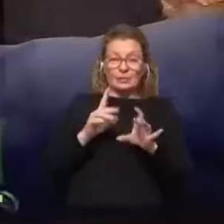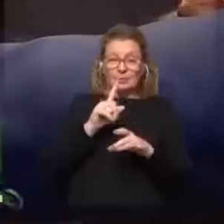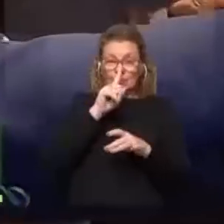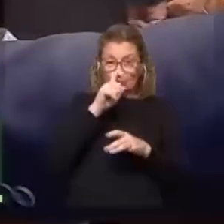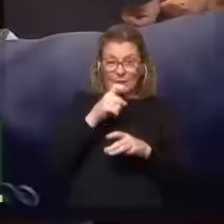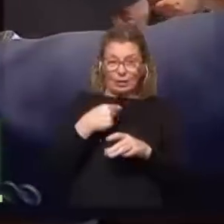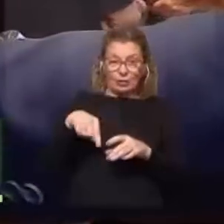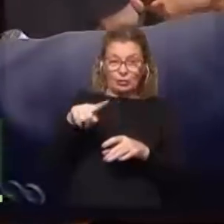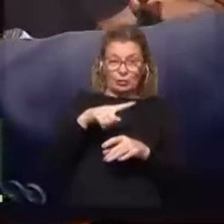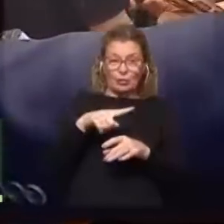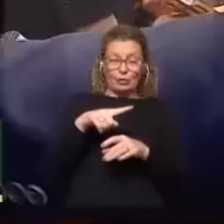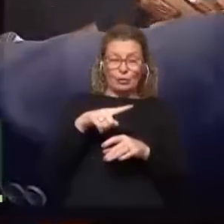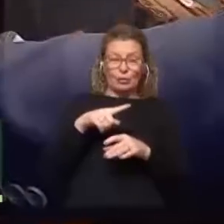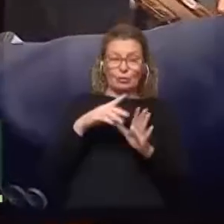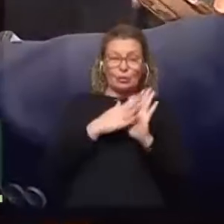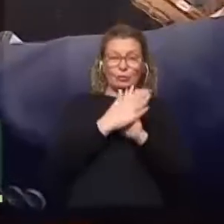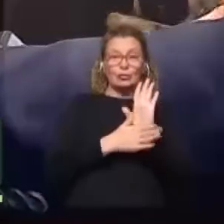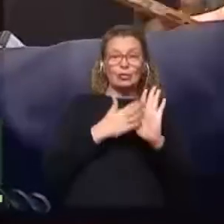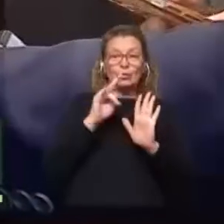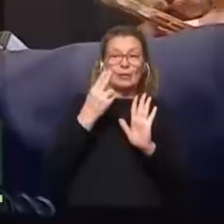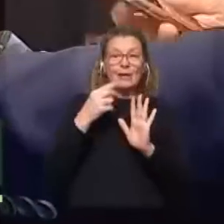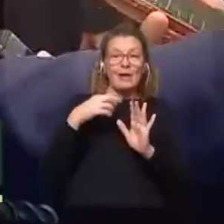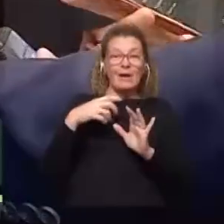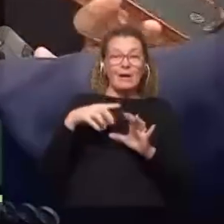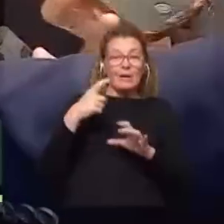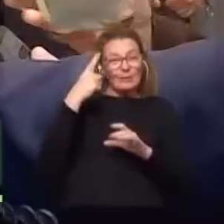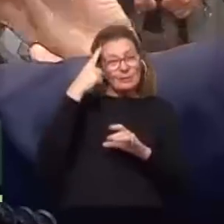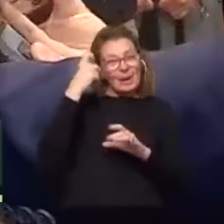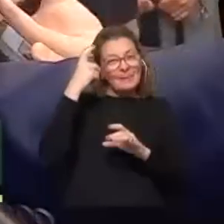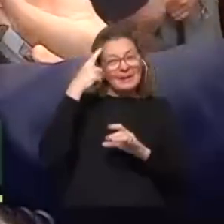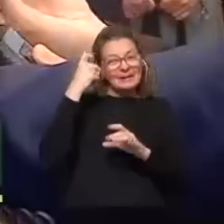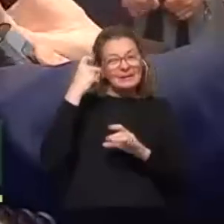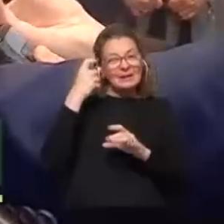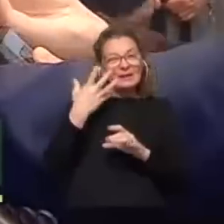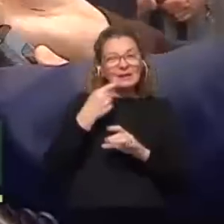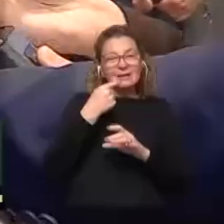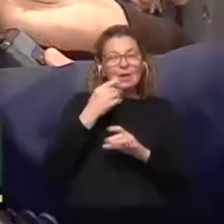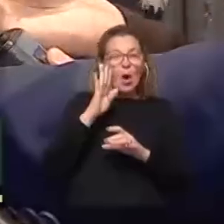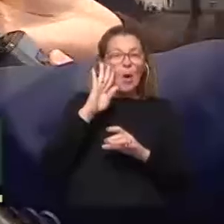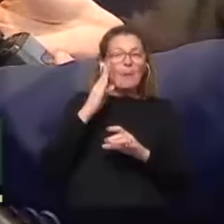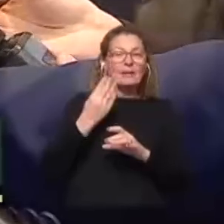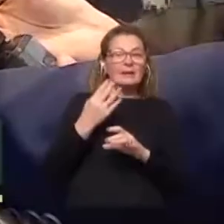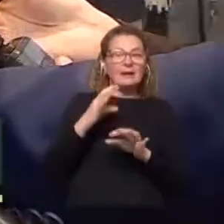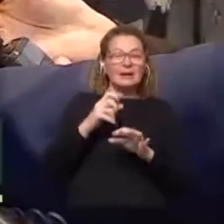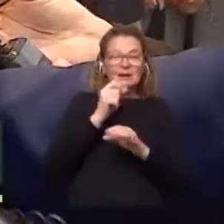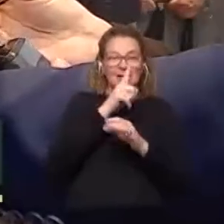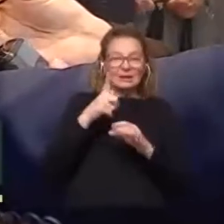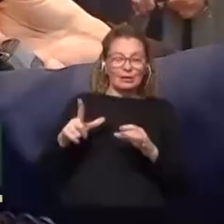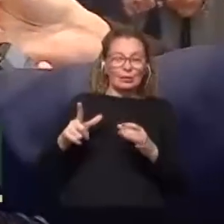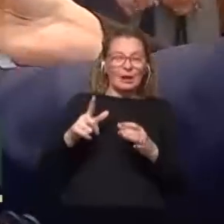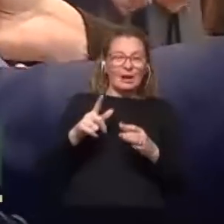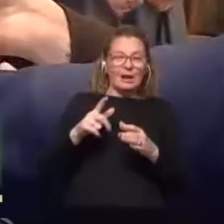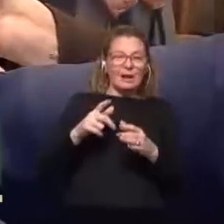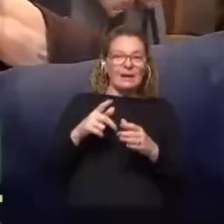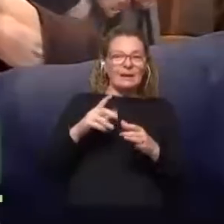montevideanos sino especialmente a todo el país a vivir una experiencia que signifique un homenaje a la literatura latinoamericana